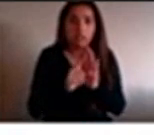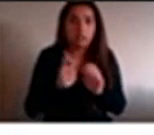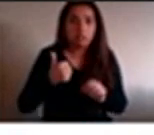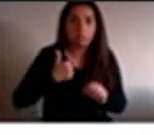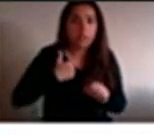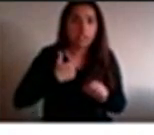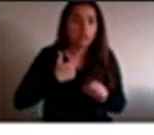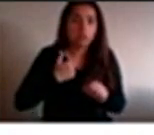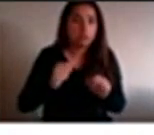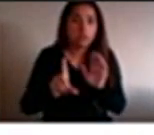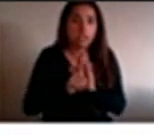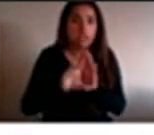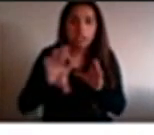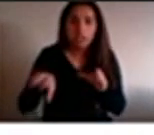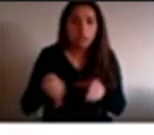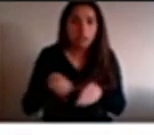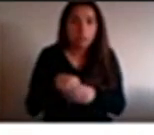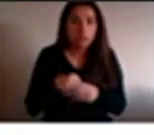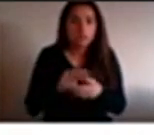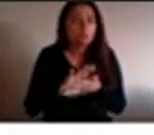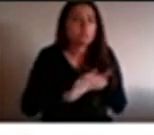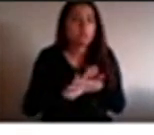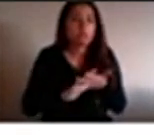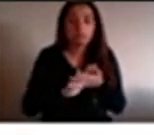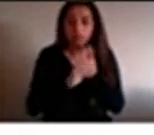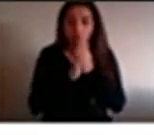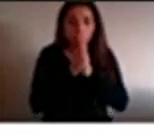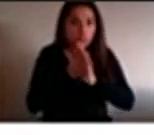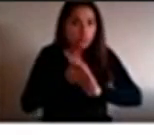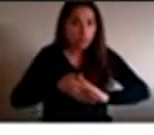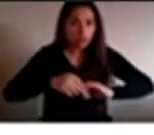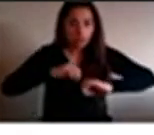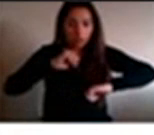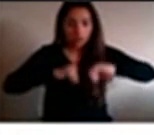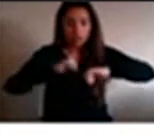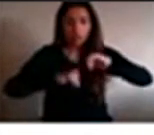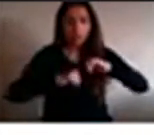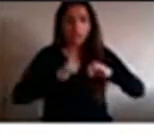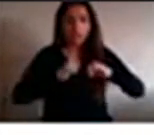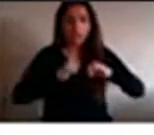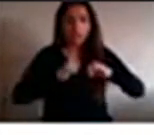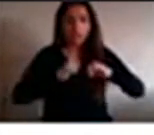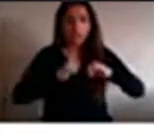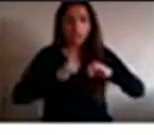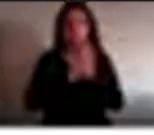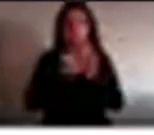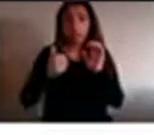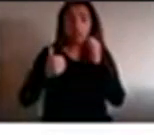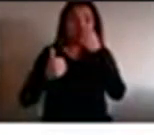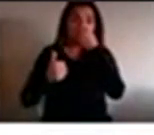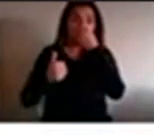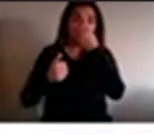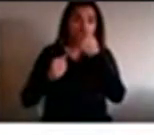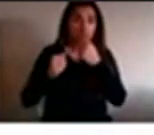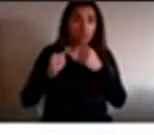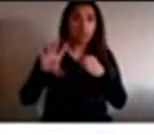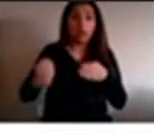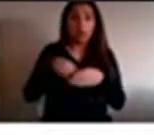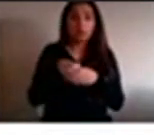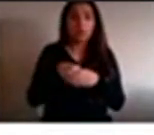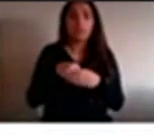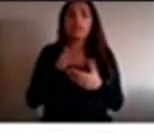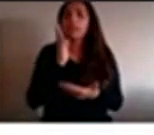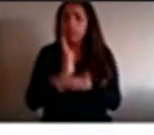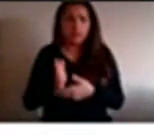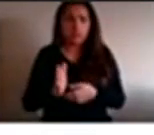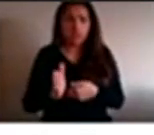Inclusión, es decir, todas aquellas empresas que sean destinatarias de la misma deberán seguir cumpliendo con el 1% de esta,